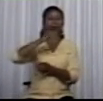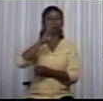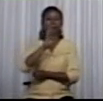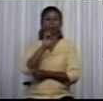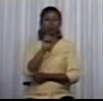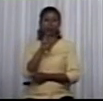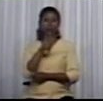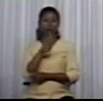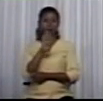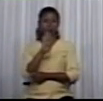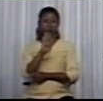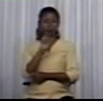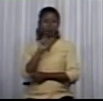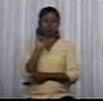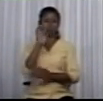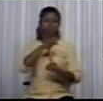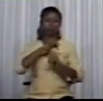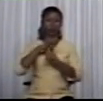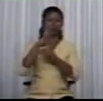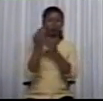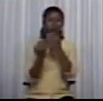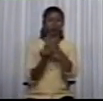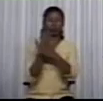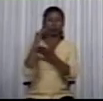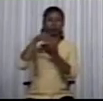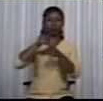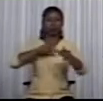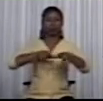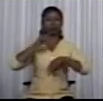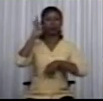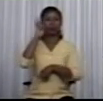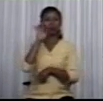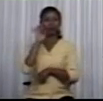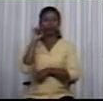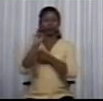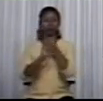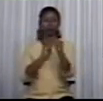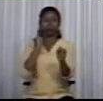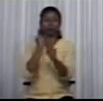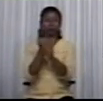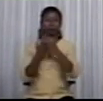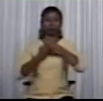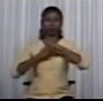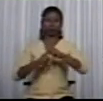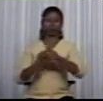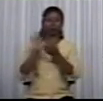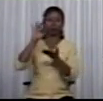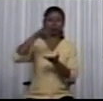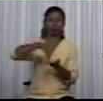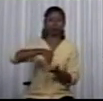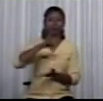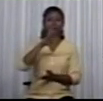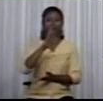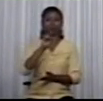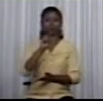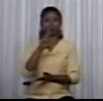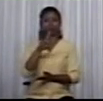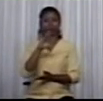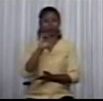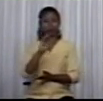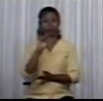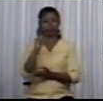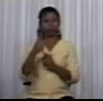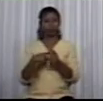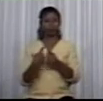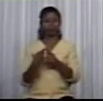se inauguró el parque remodelado de esa parroquia por los 78 años de creación de Borbón, pues se hizo